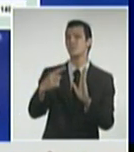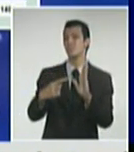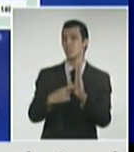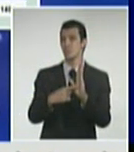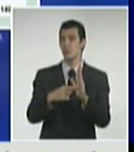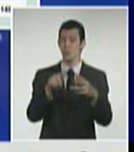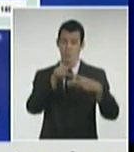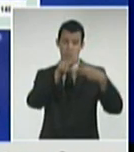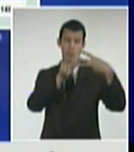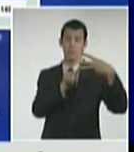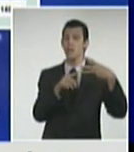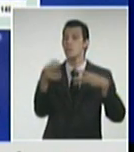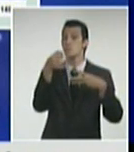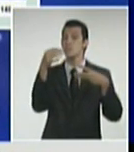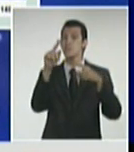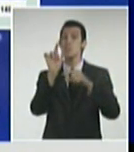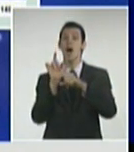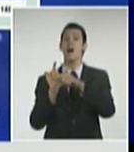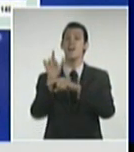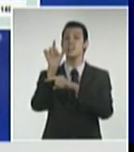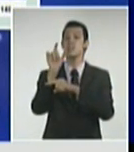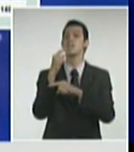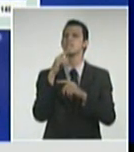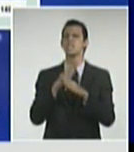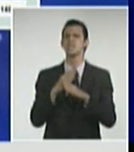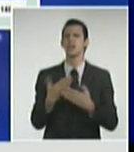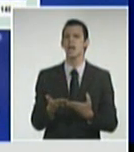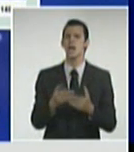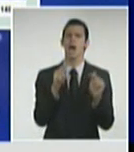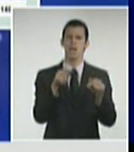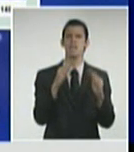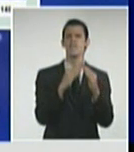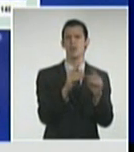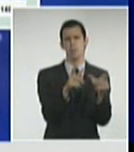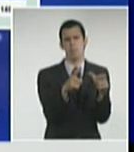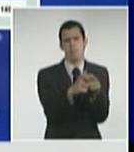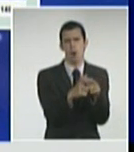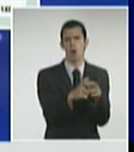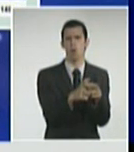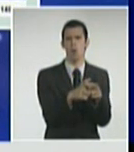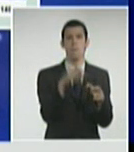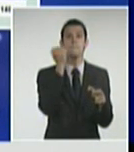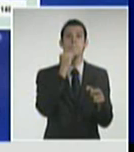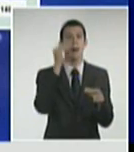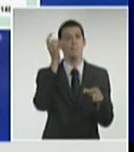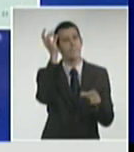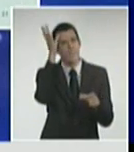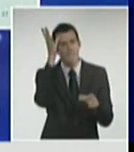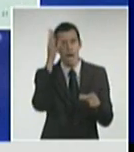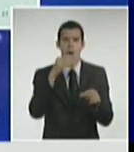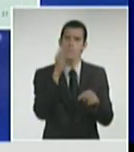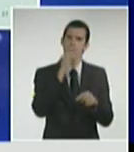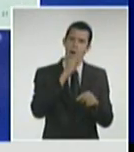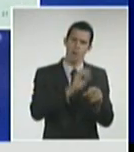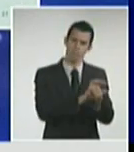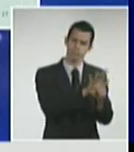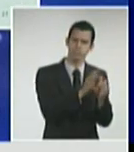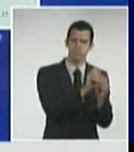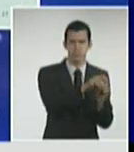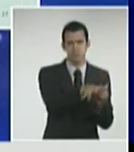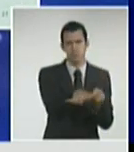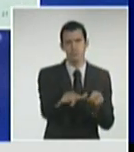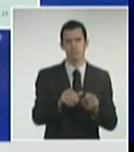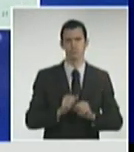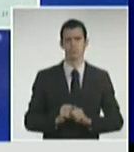formas la incidencia mayor está en los 4 que me referí anteriormente. El municipio especial Isla de la